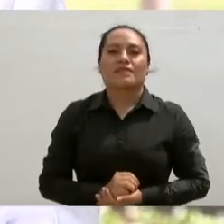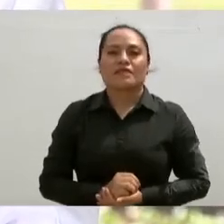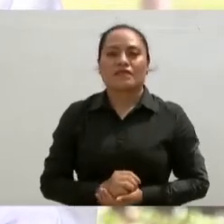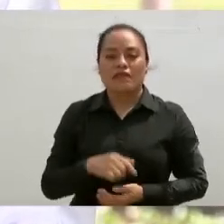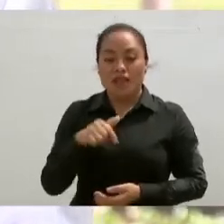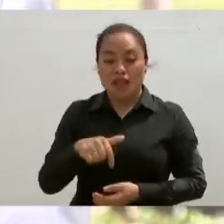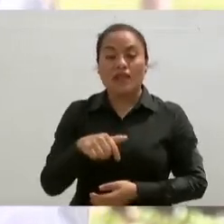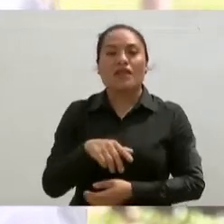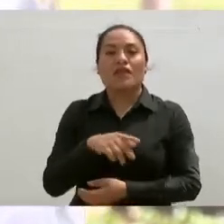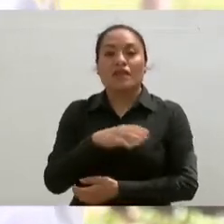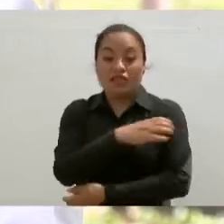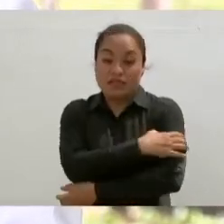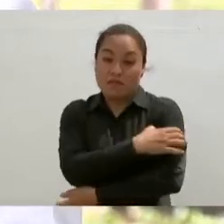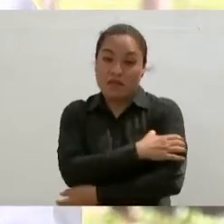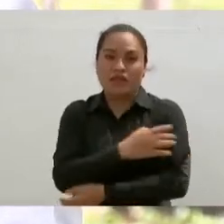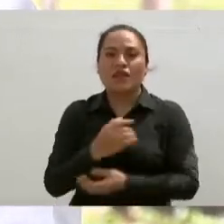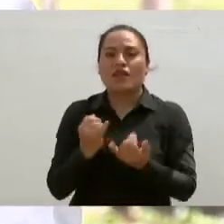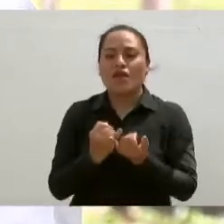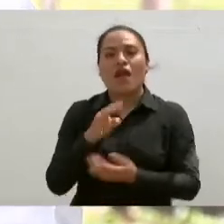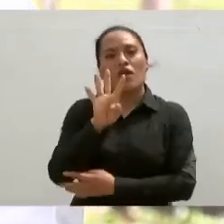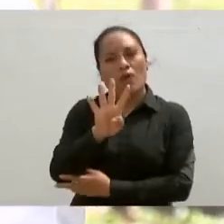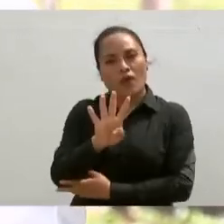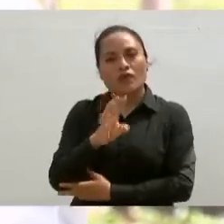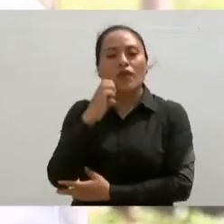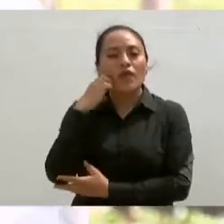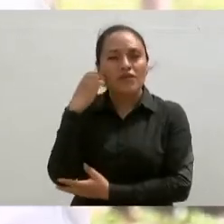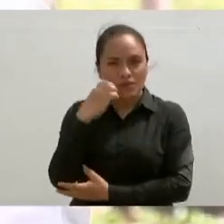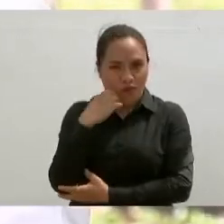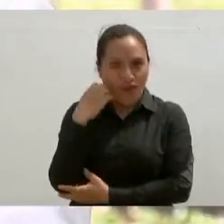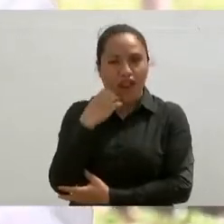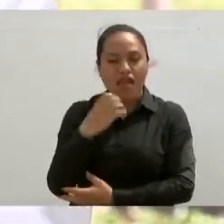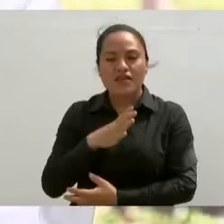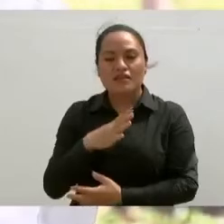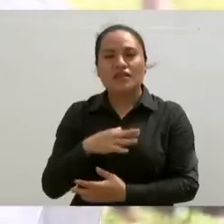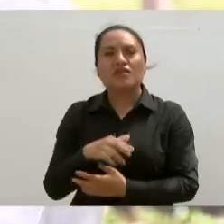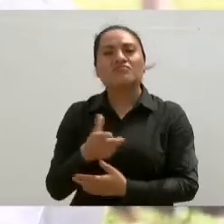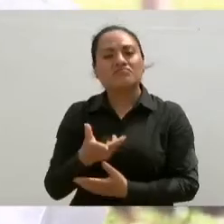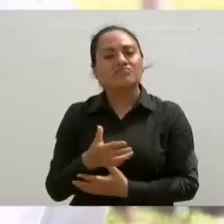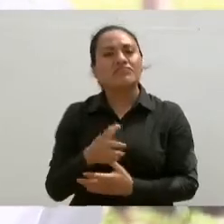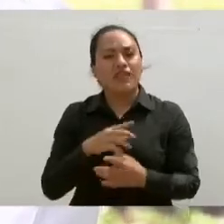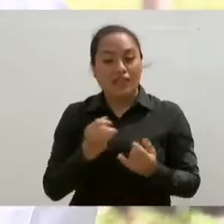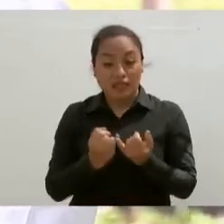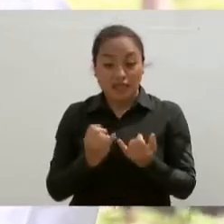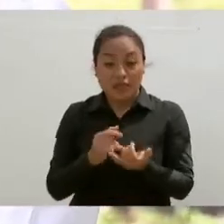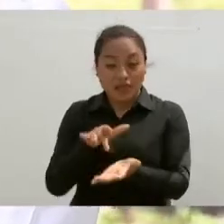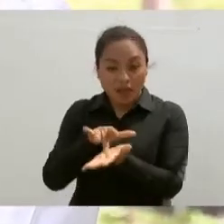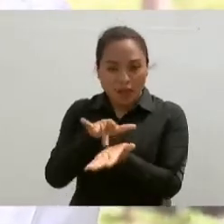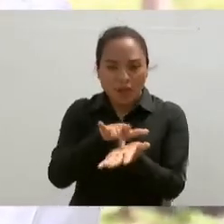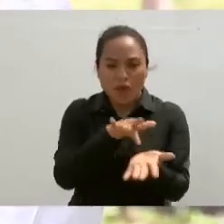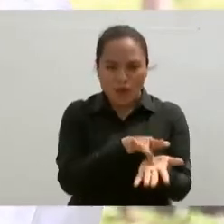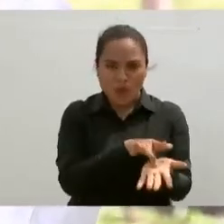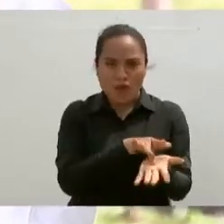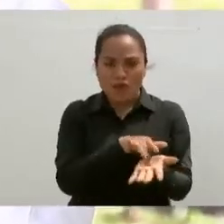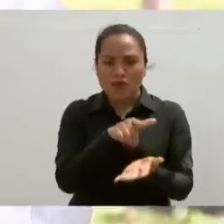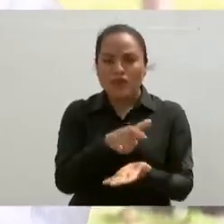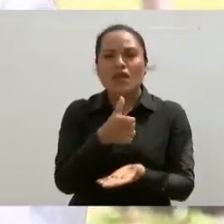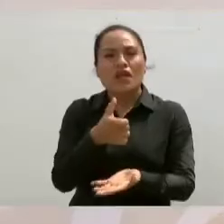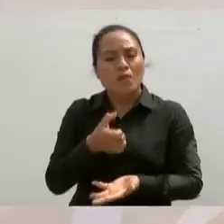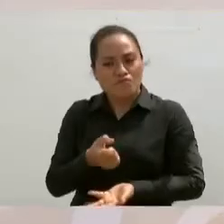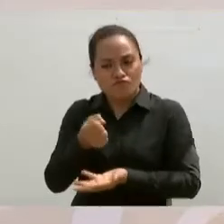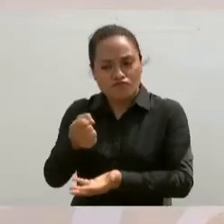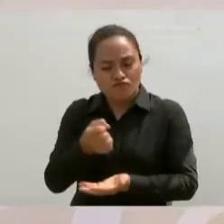Aquí en Tapana ya hay 4 escuelas que están recibiendo de manera directa su